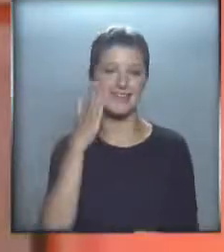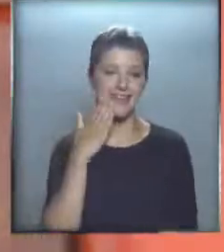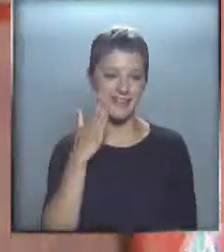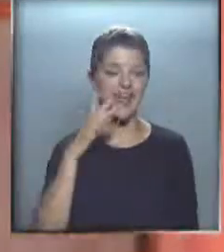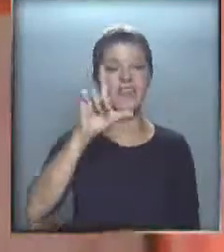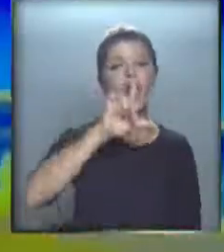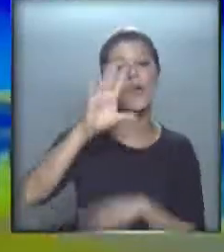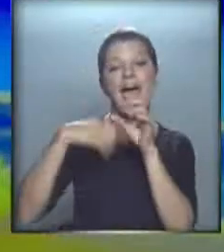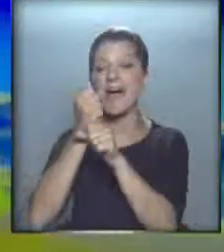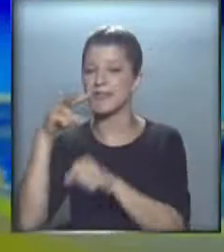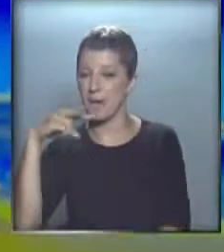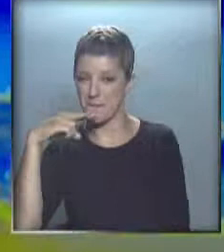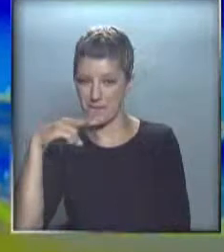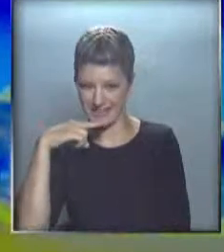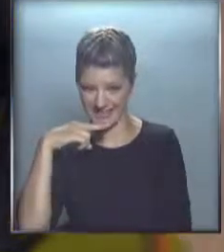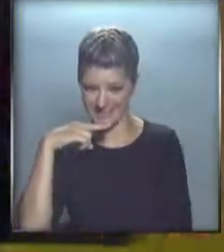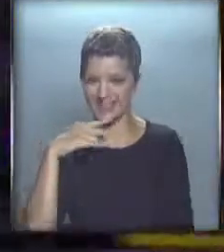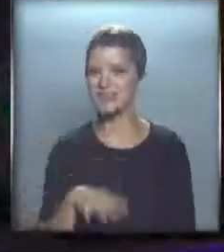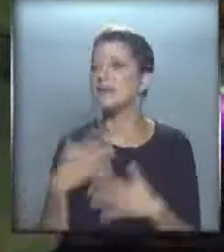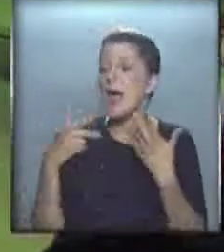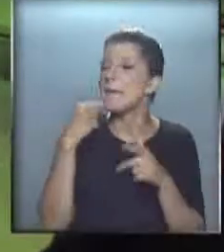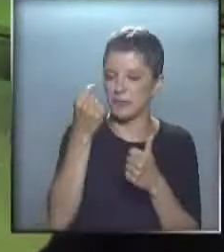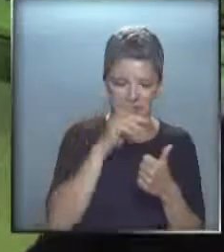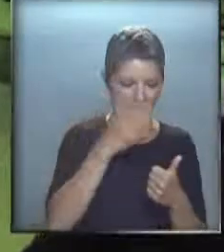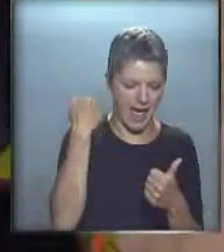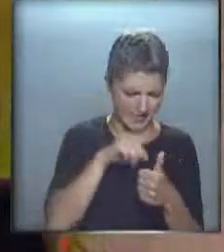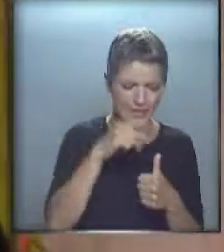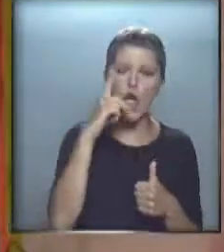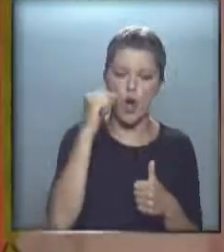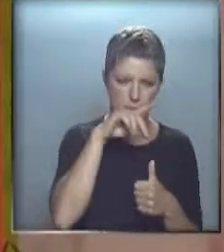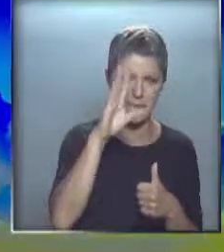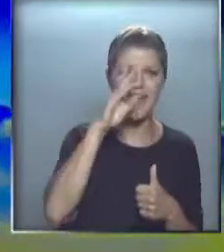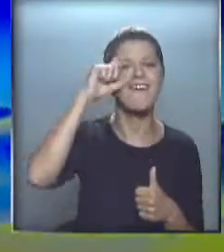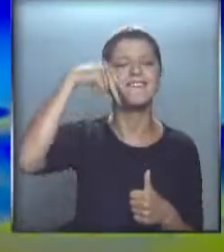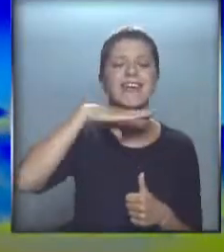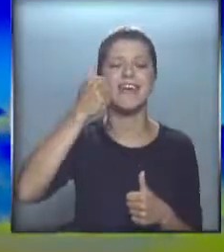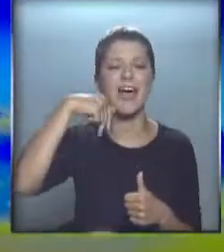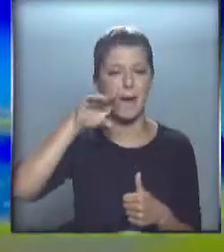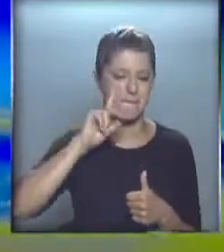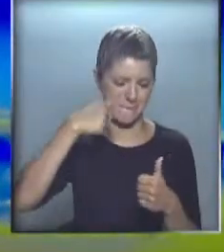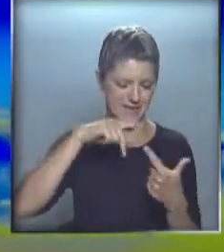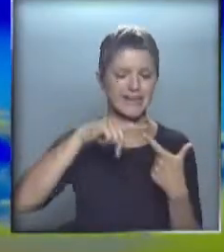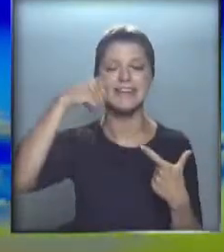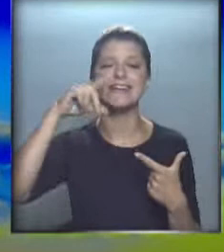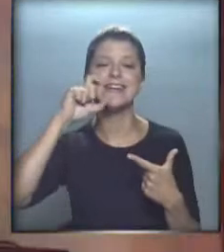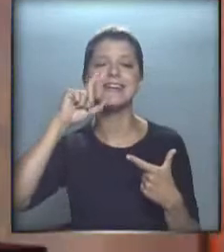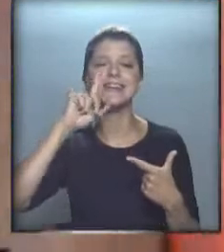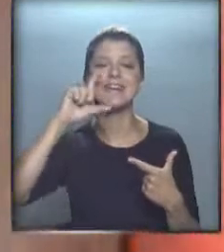puedo preguntar que no les haya preguntado a Benjamín, a Nicole, a Rodrigo y a